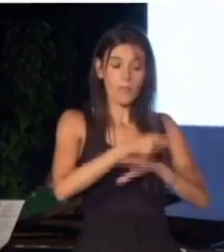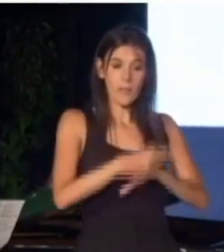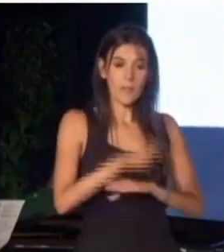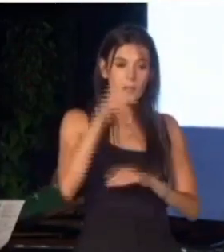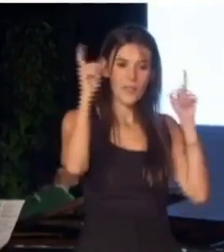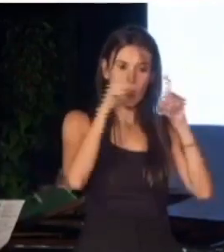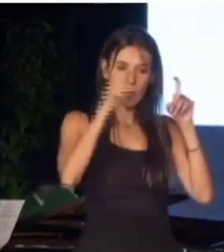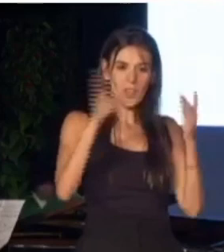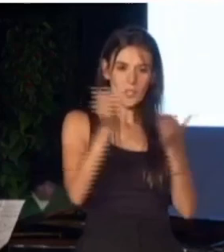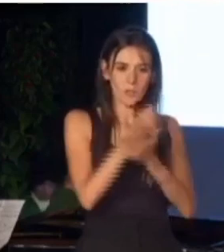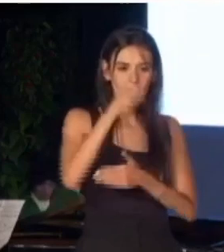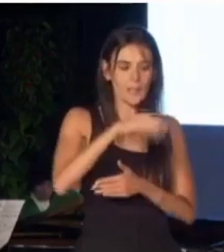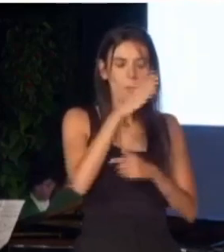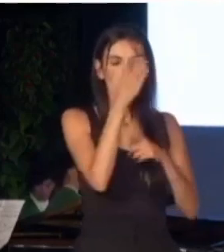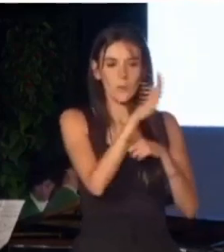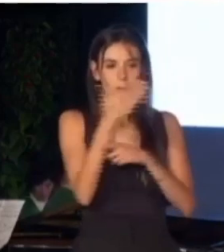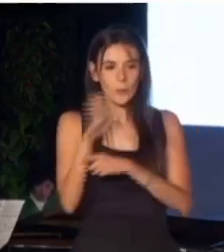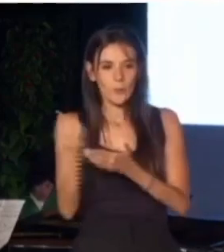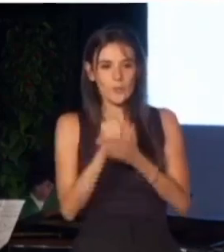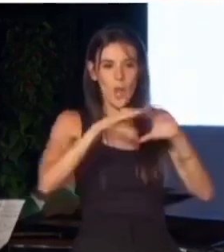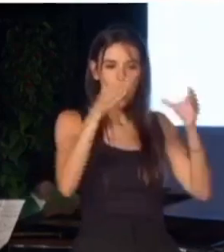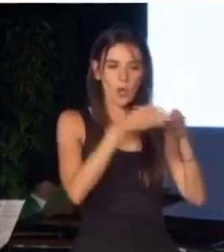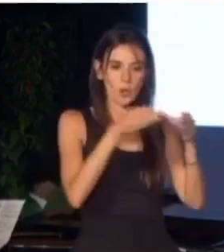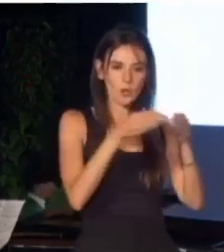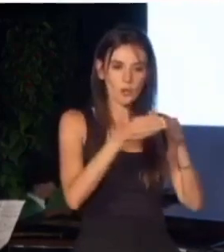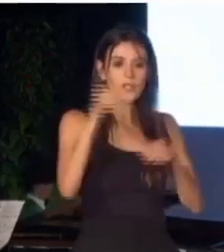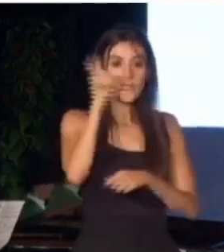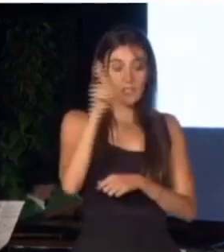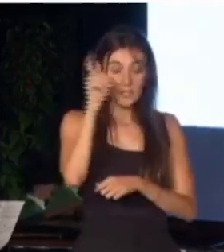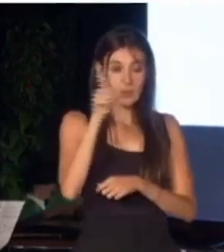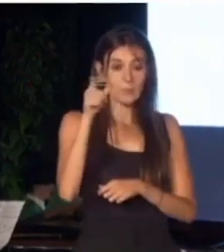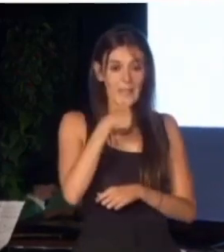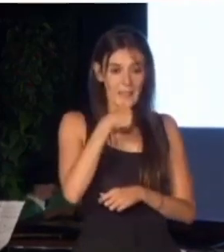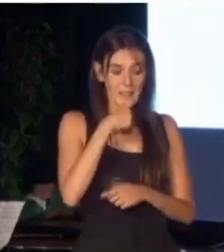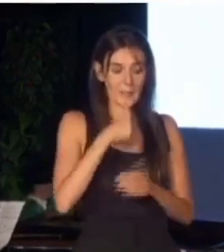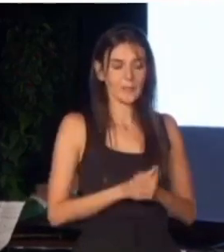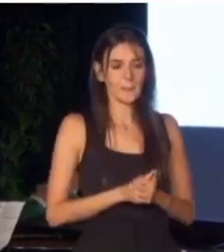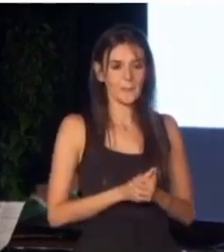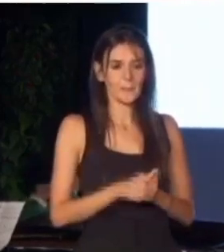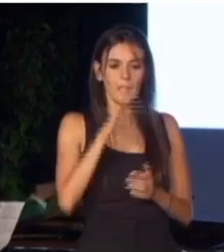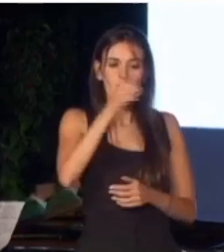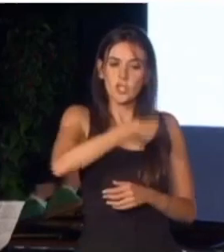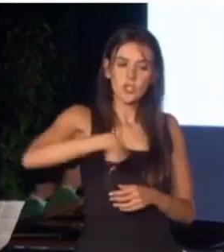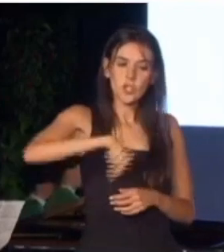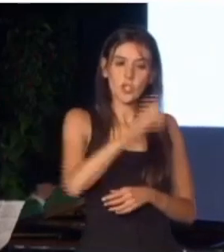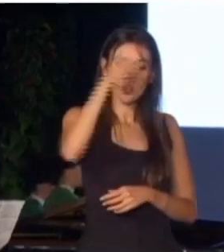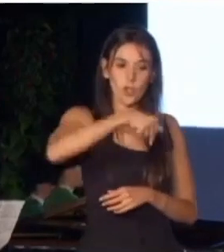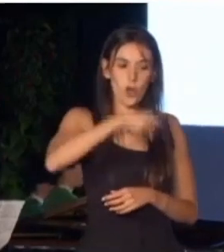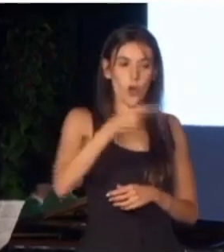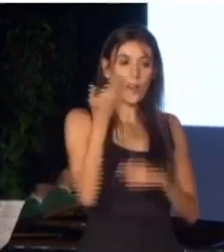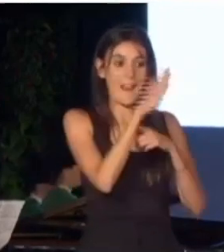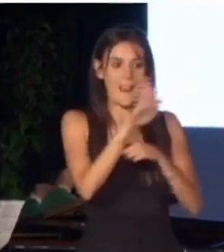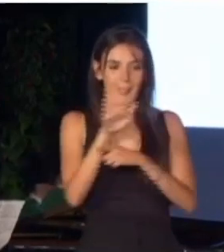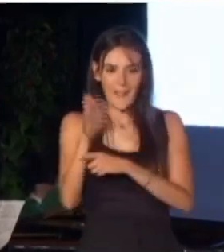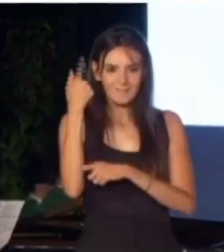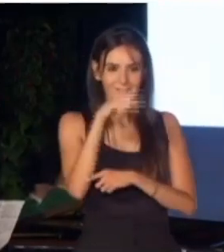de Educación como representantes del colectivo de docentes en Ceuta. Somos hoy la cara y la voz